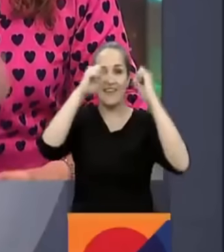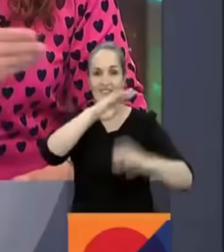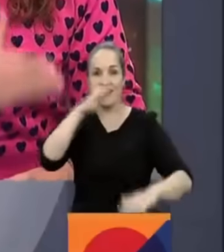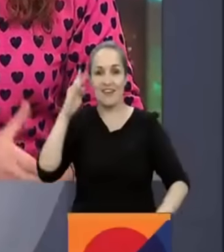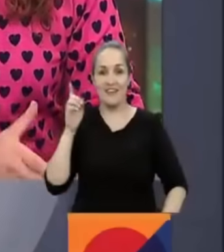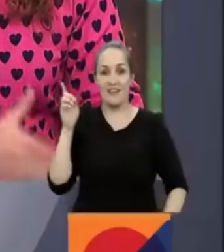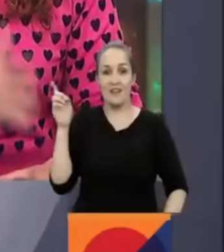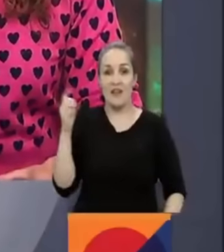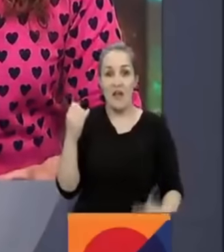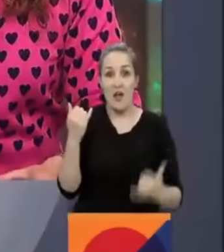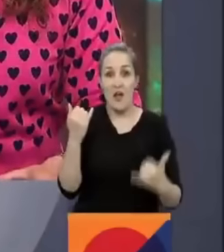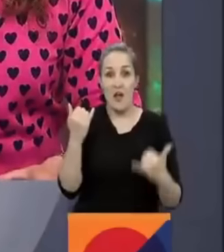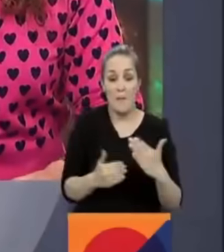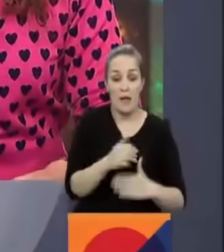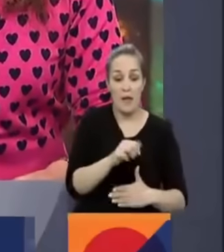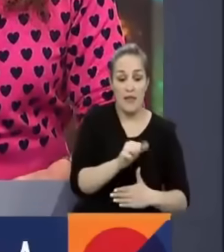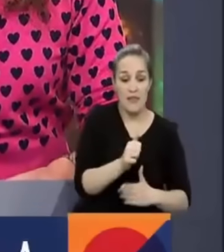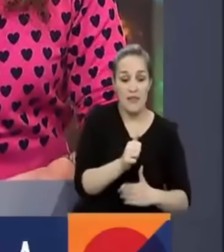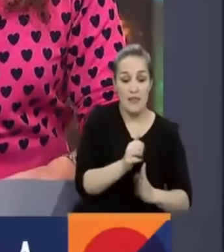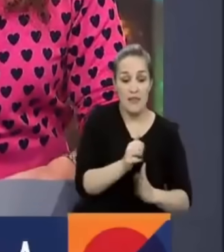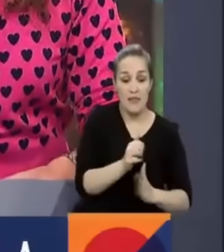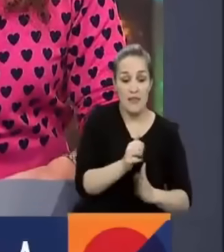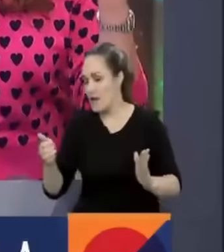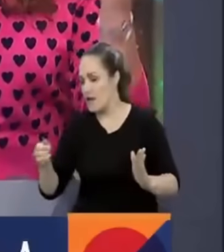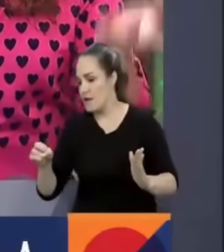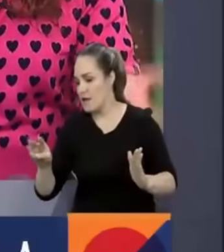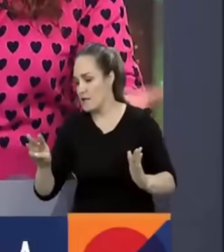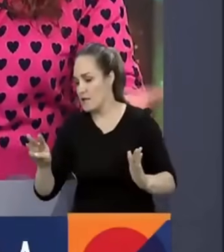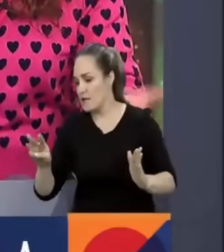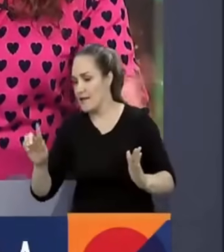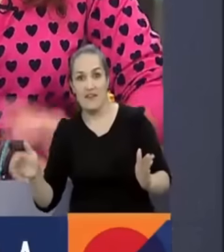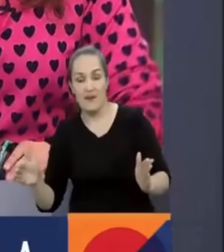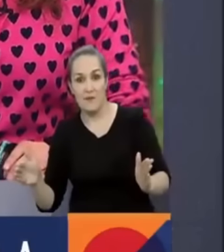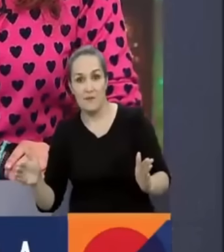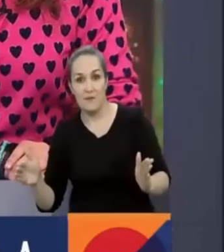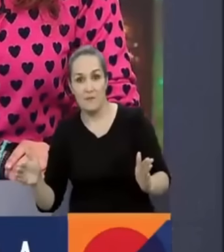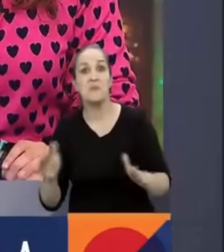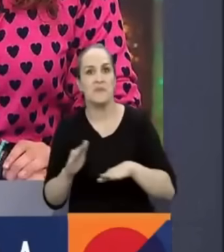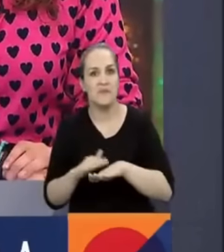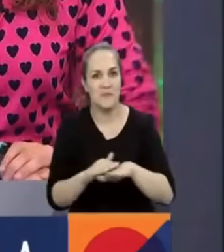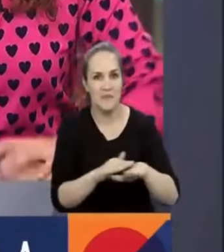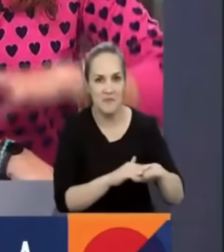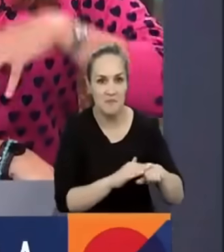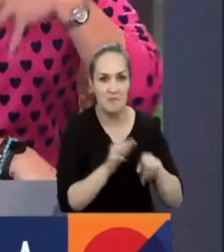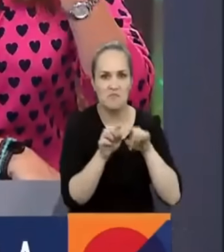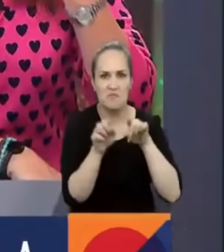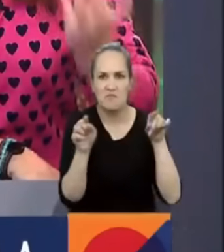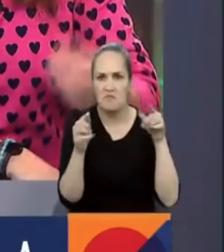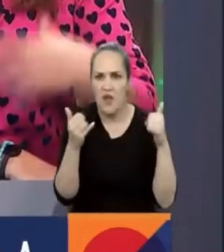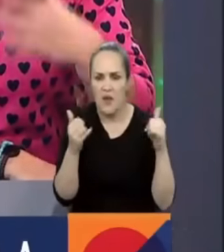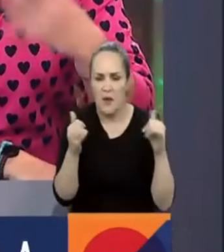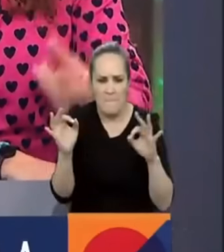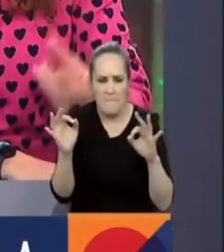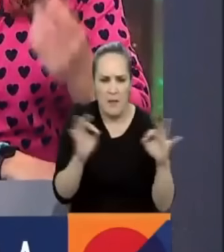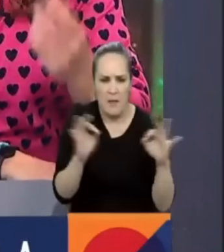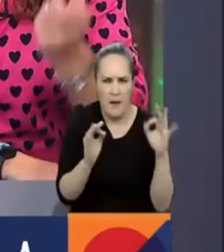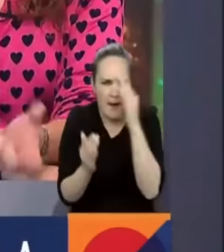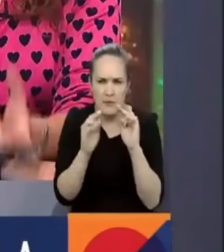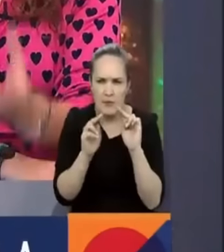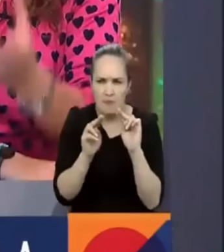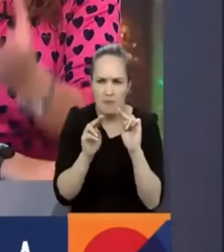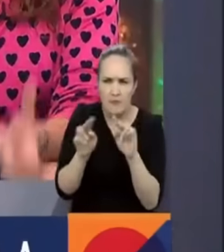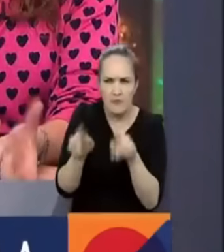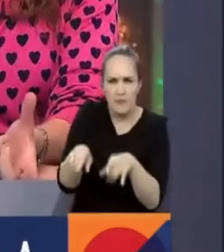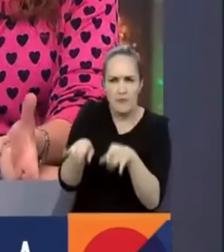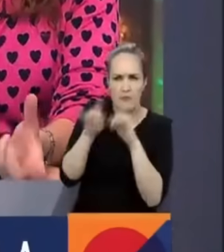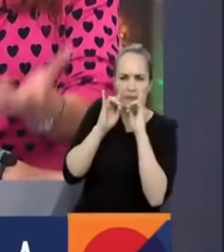este año es del 10 al 13 de febrero. Así que, por supuesto, nosotros vamos a estar haciendo una serie de análisis y reflexiones